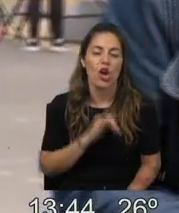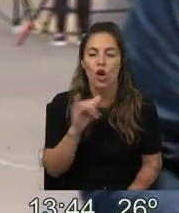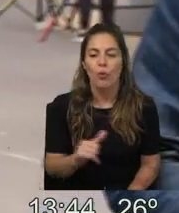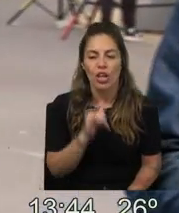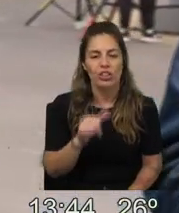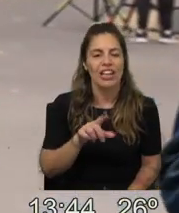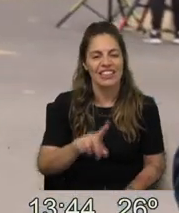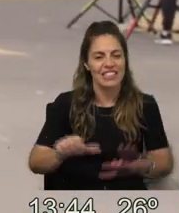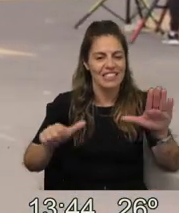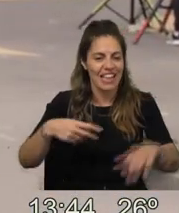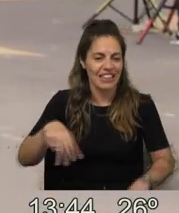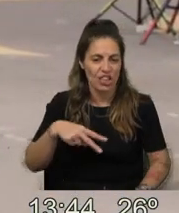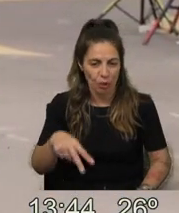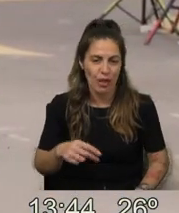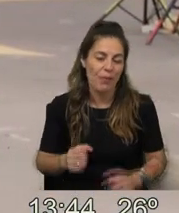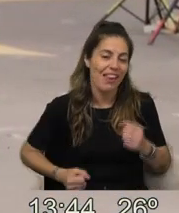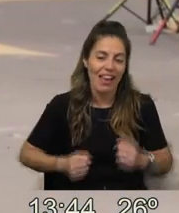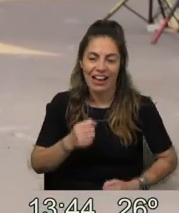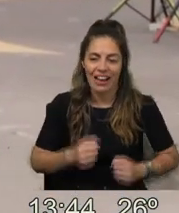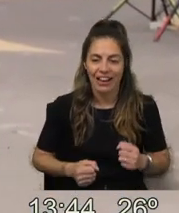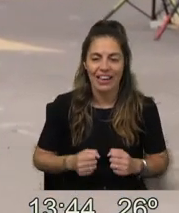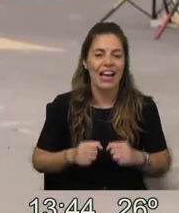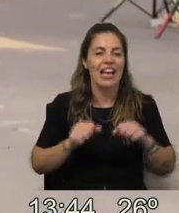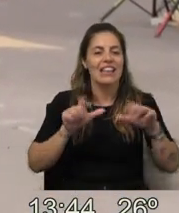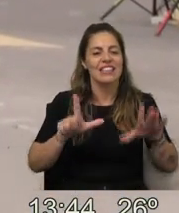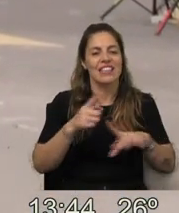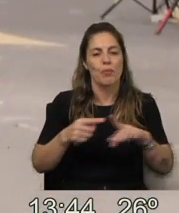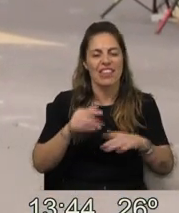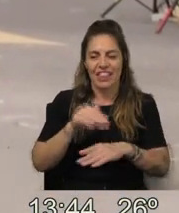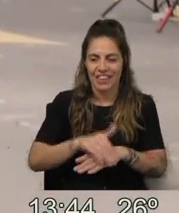16 de noviembre, la clásica San Felipe y Santiago, desde las 19:30 horas. Muchísimas gracias.